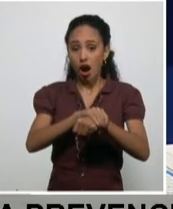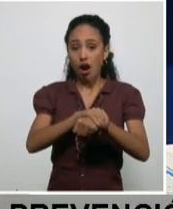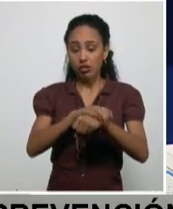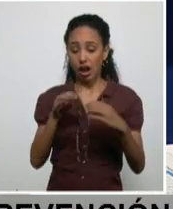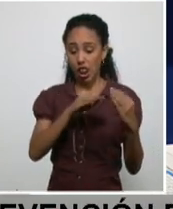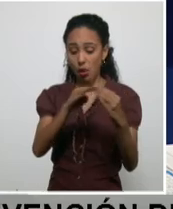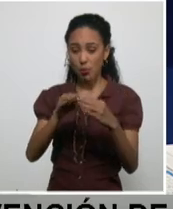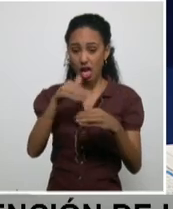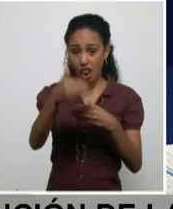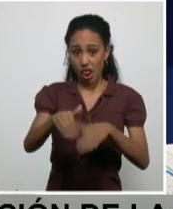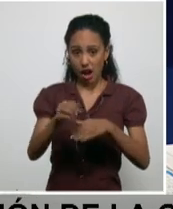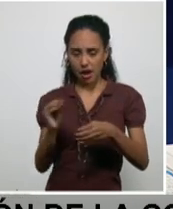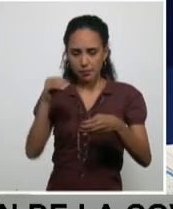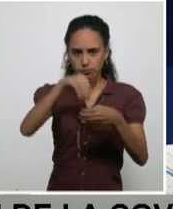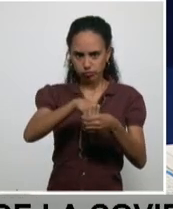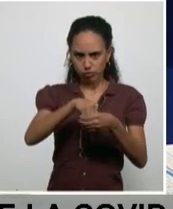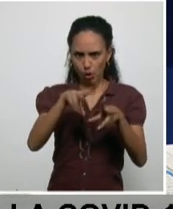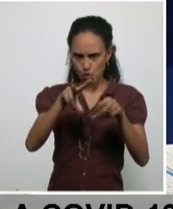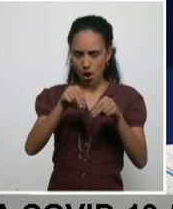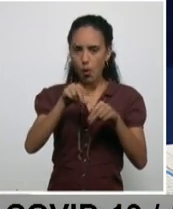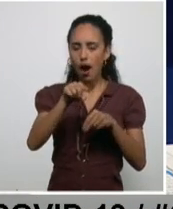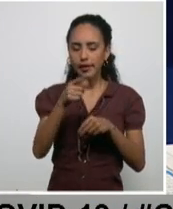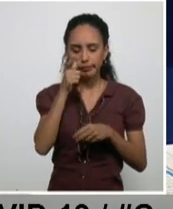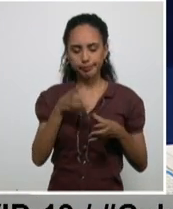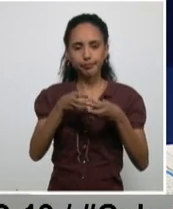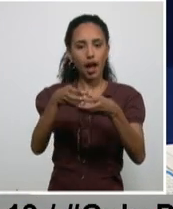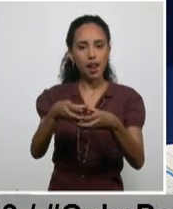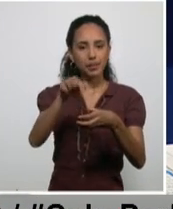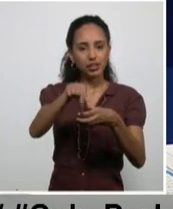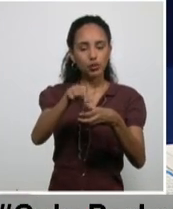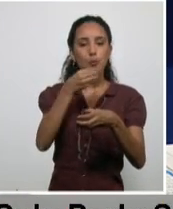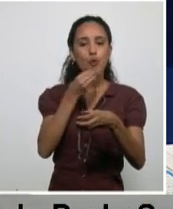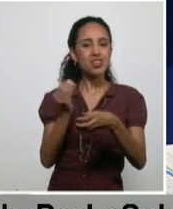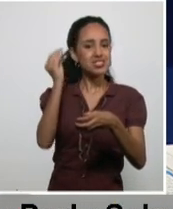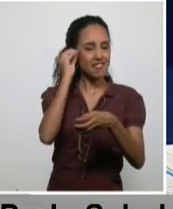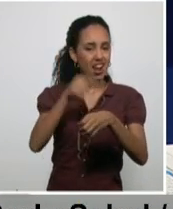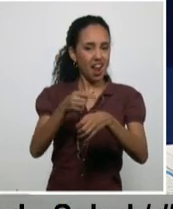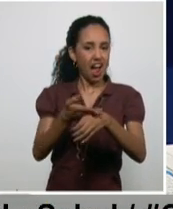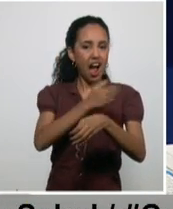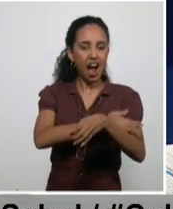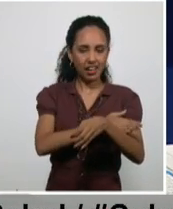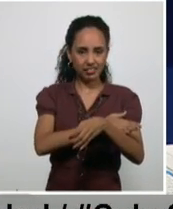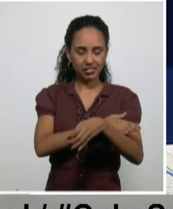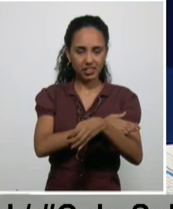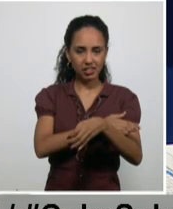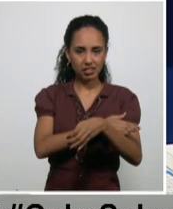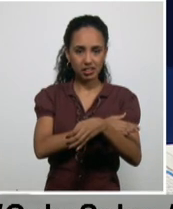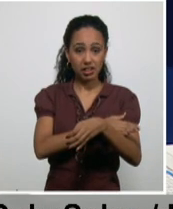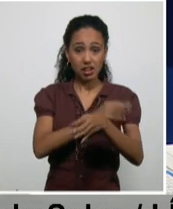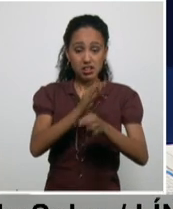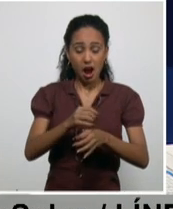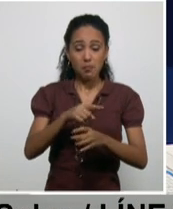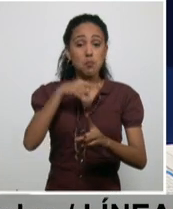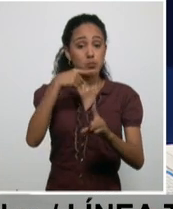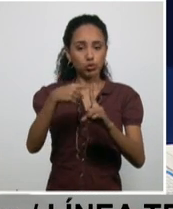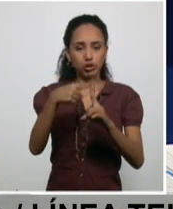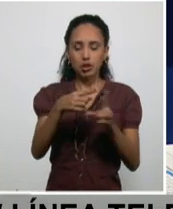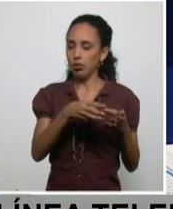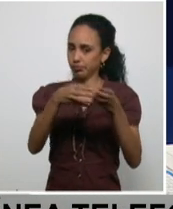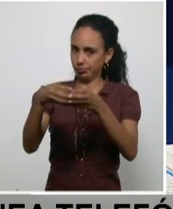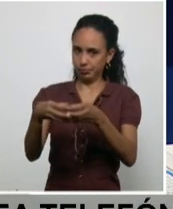nivel de aislamiento para poder detectar a tiempo y antes de que infecte a otras personas alguna